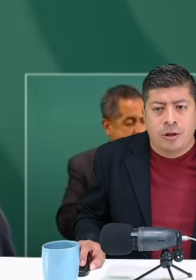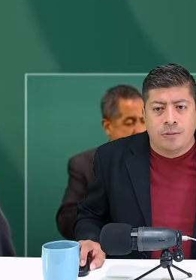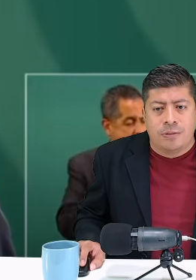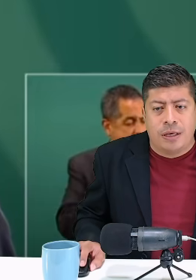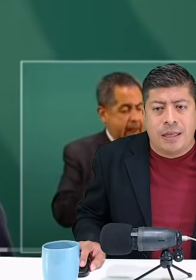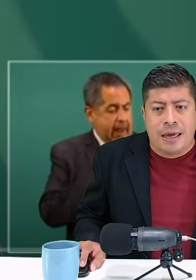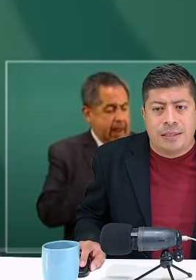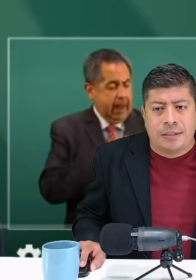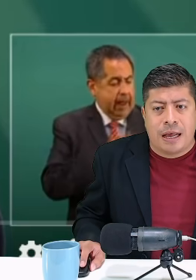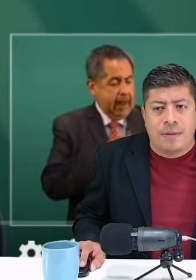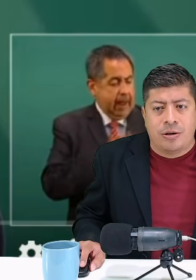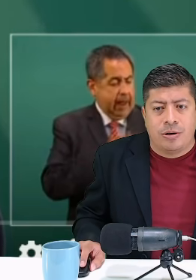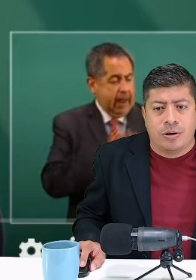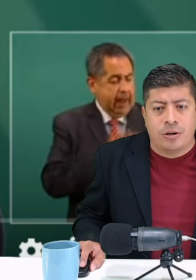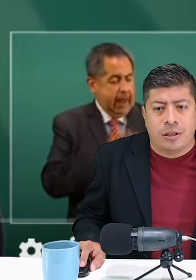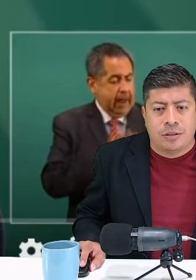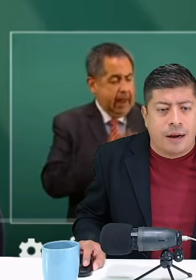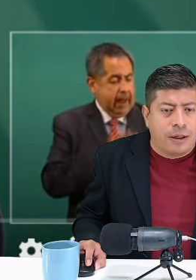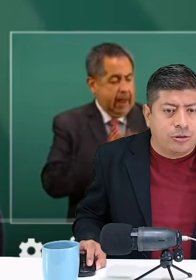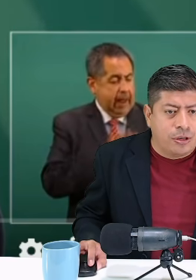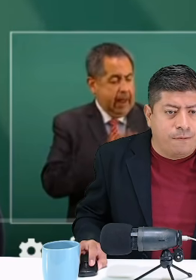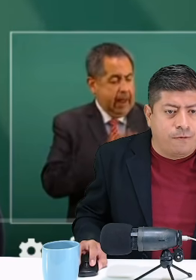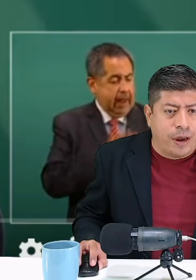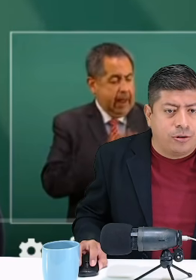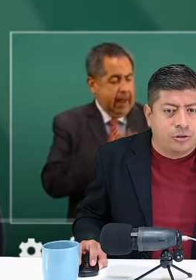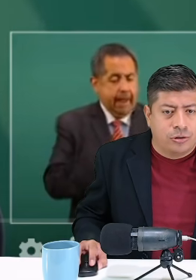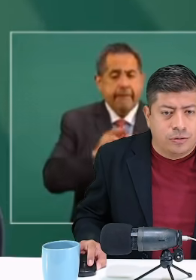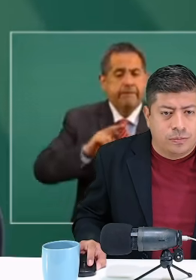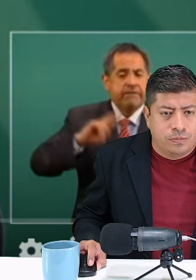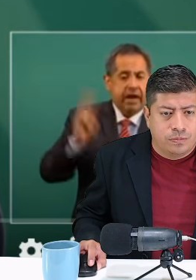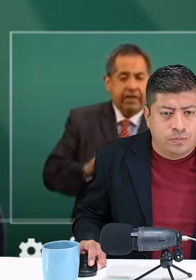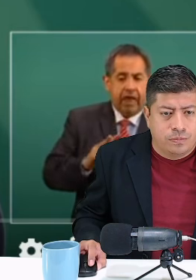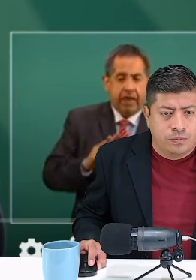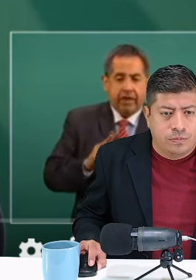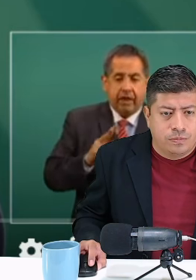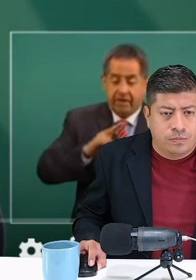caso de Salvador Cienfuegos.